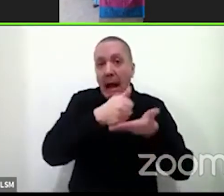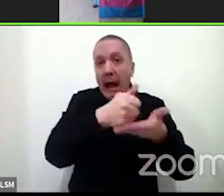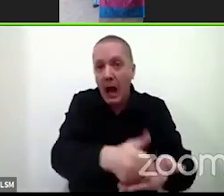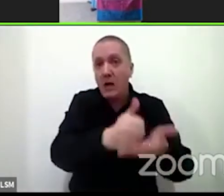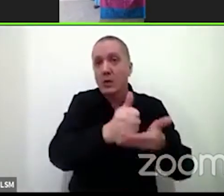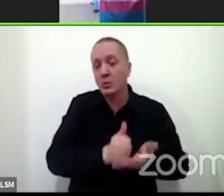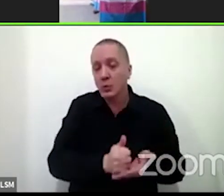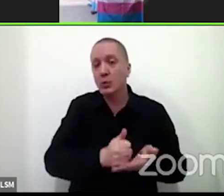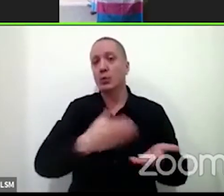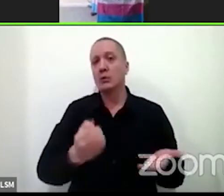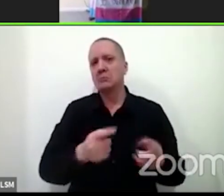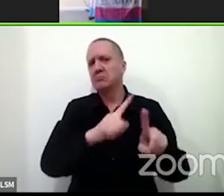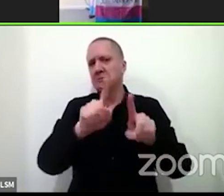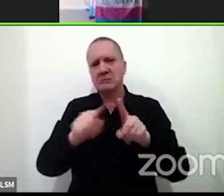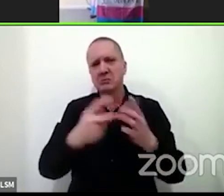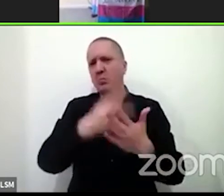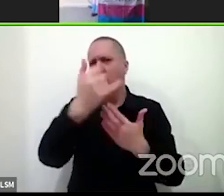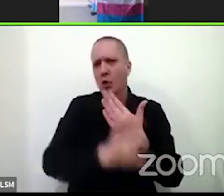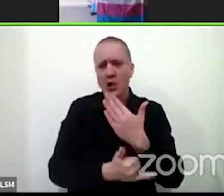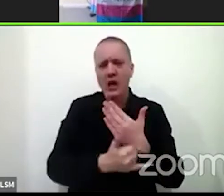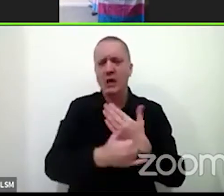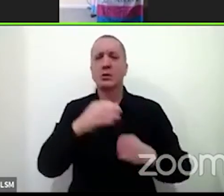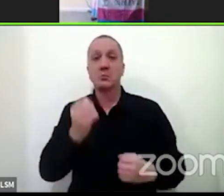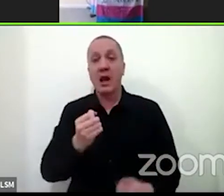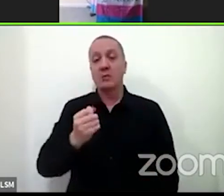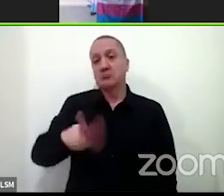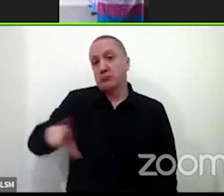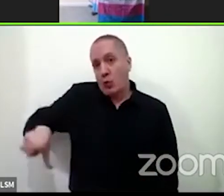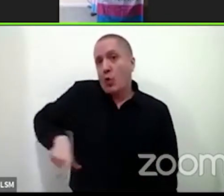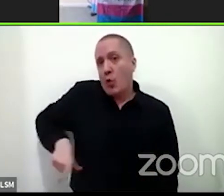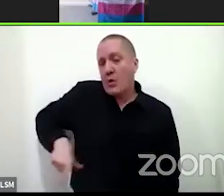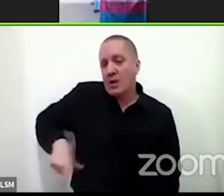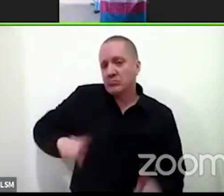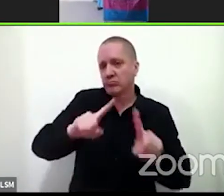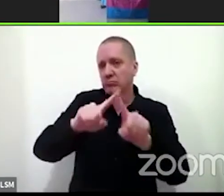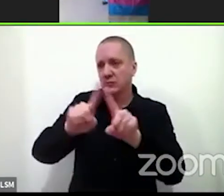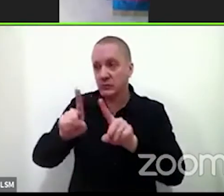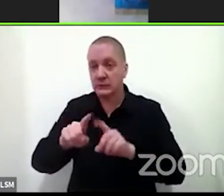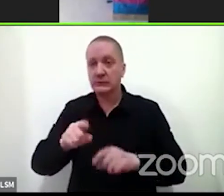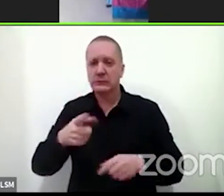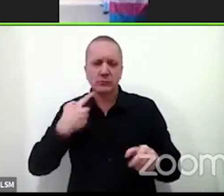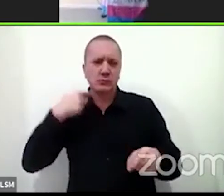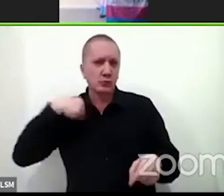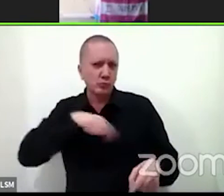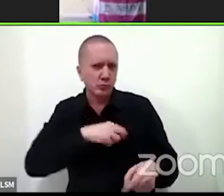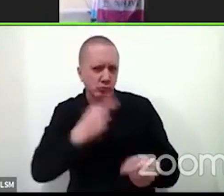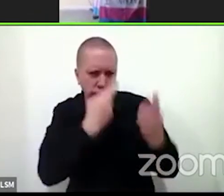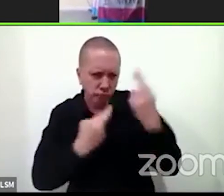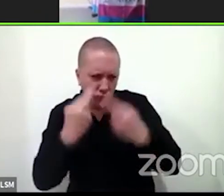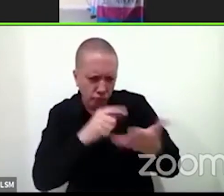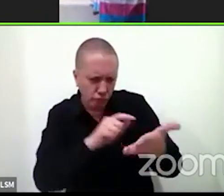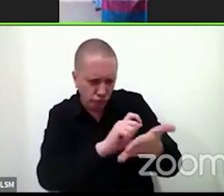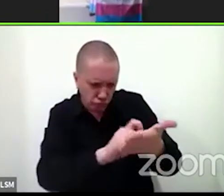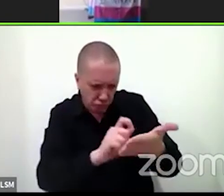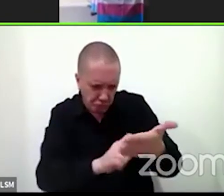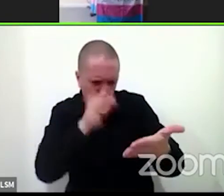organizaciones, ya sean público o de gobierno, y asegurándonos que sus aplicaciones sean un éxito. Estamos ayudando